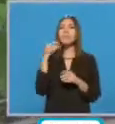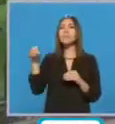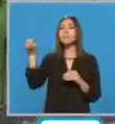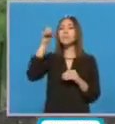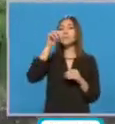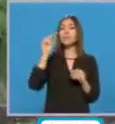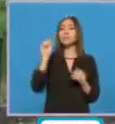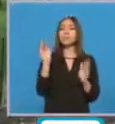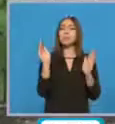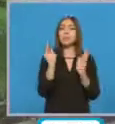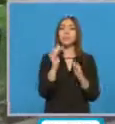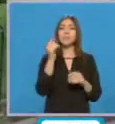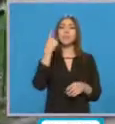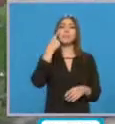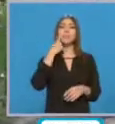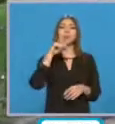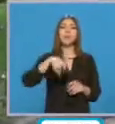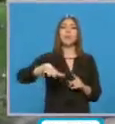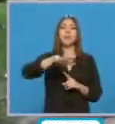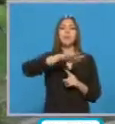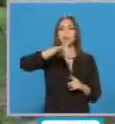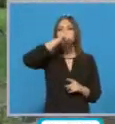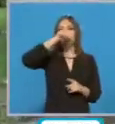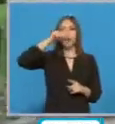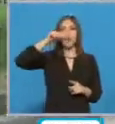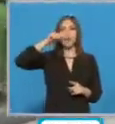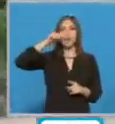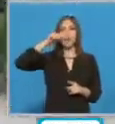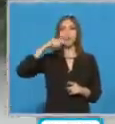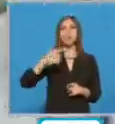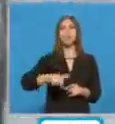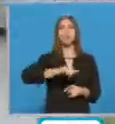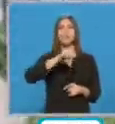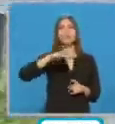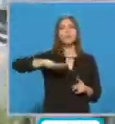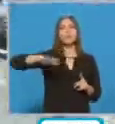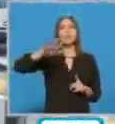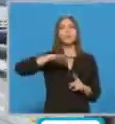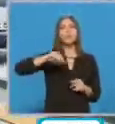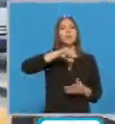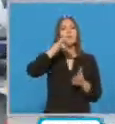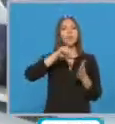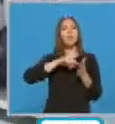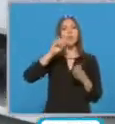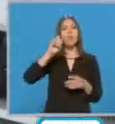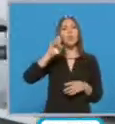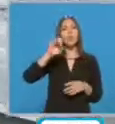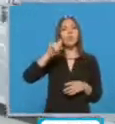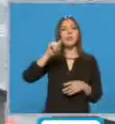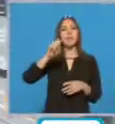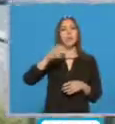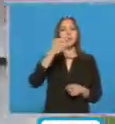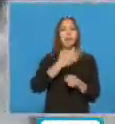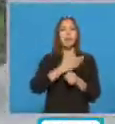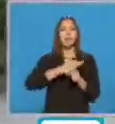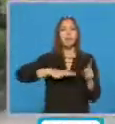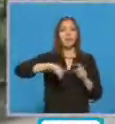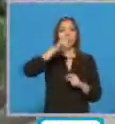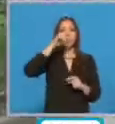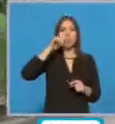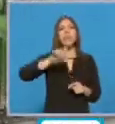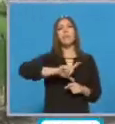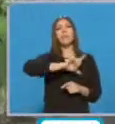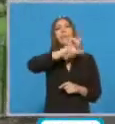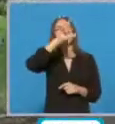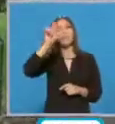Colonia Juárez. La parte que digamos oriente de la Colonia Juárez es lo que hemos recorrido. Ya habrá